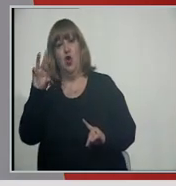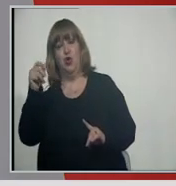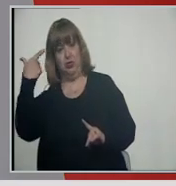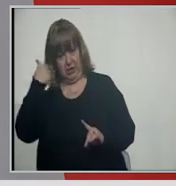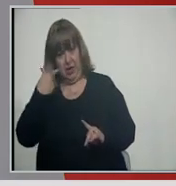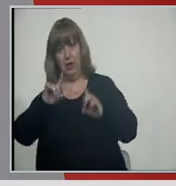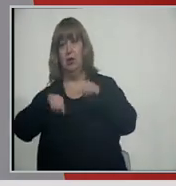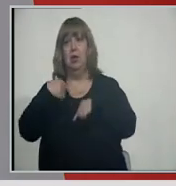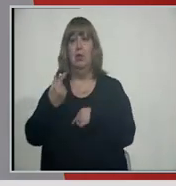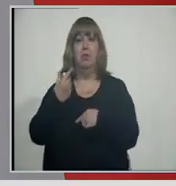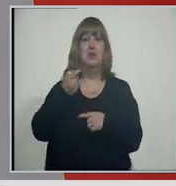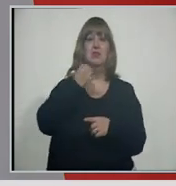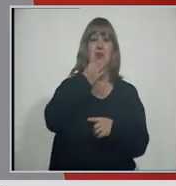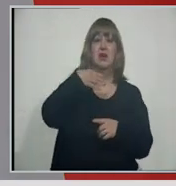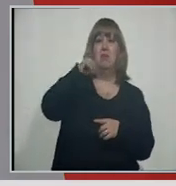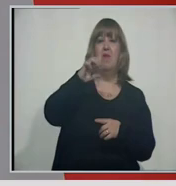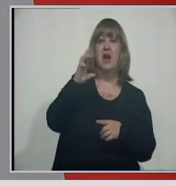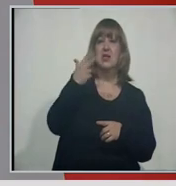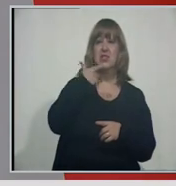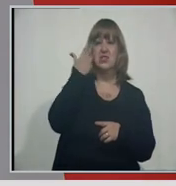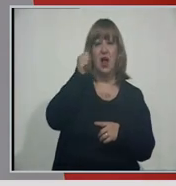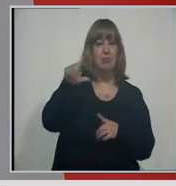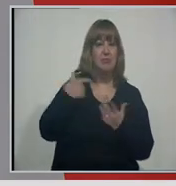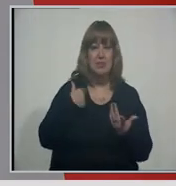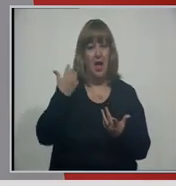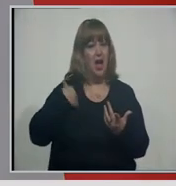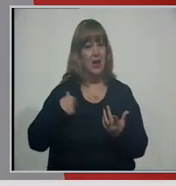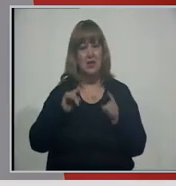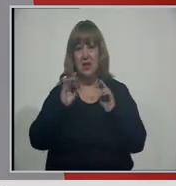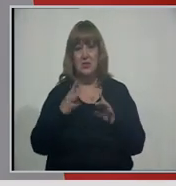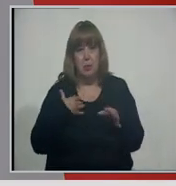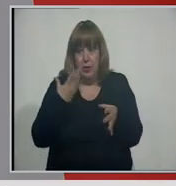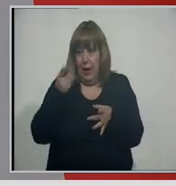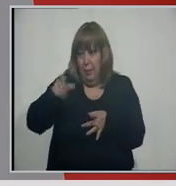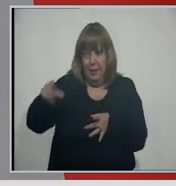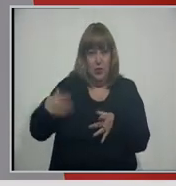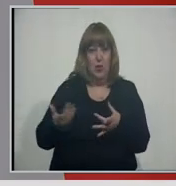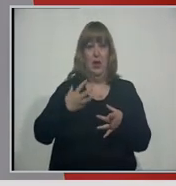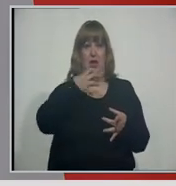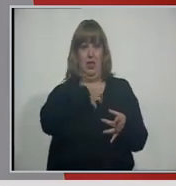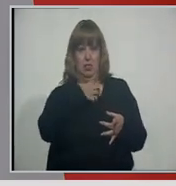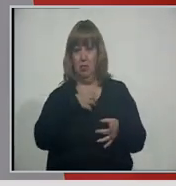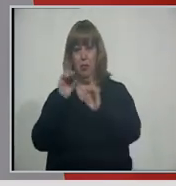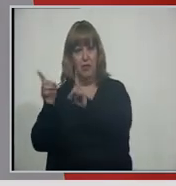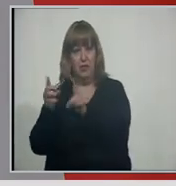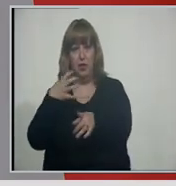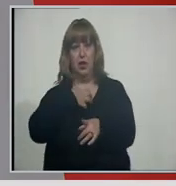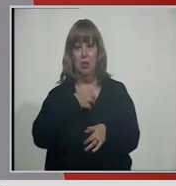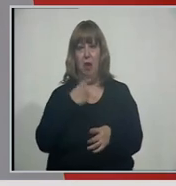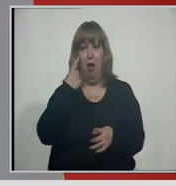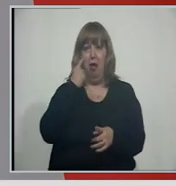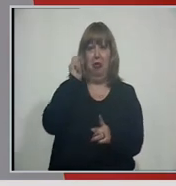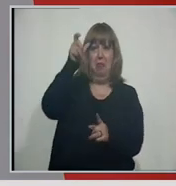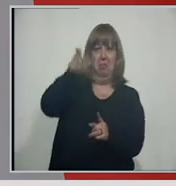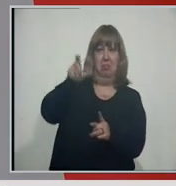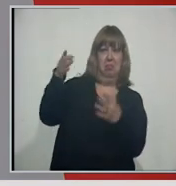ni marshall verdad porque es un país el nuestro donde los educandos y los educadores no tiene ni idea de quiénes